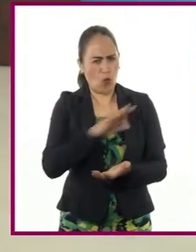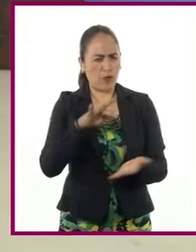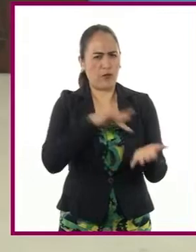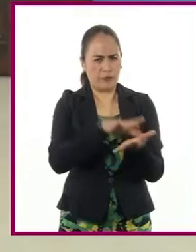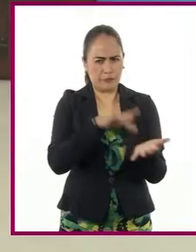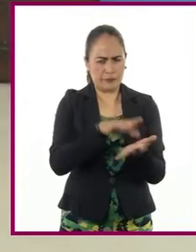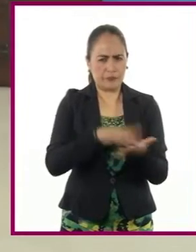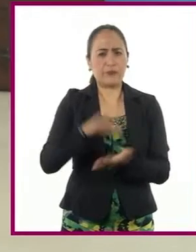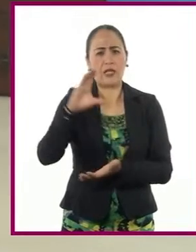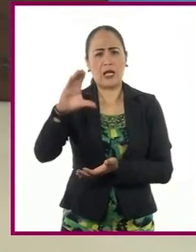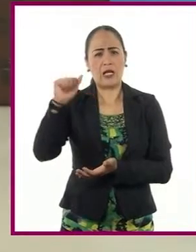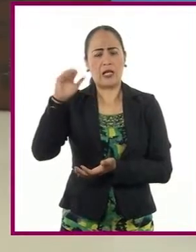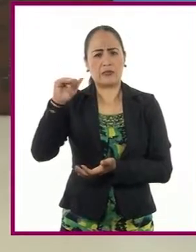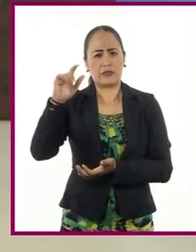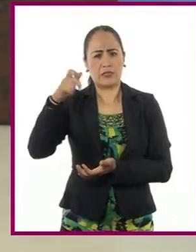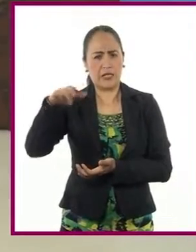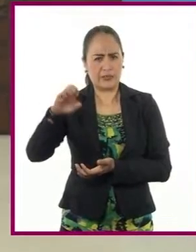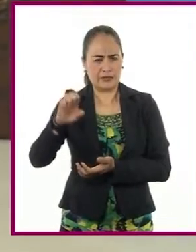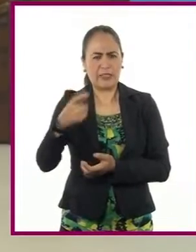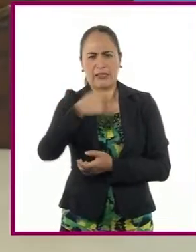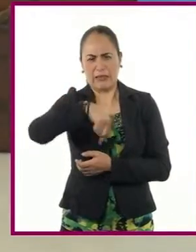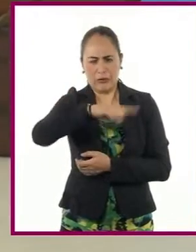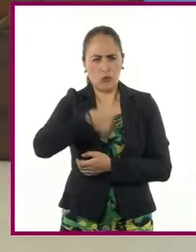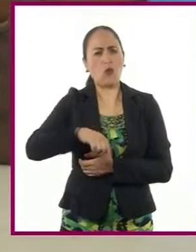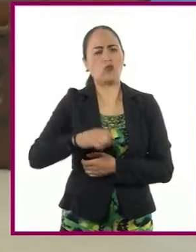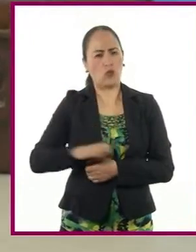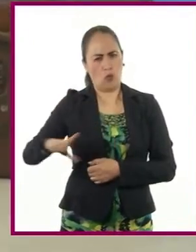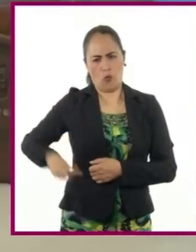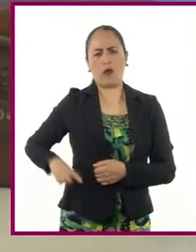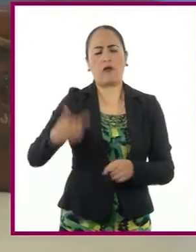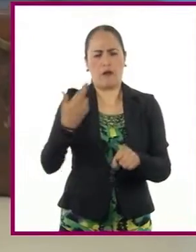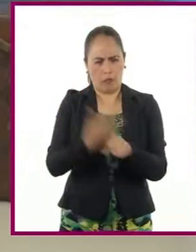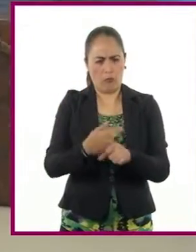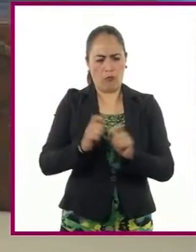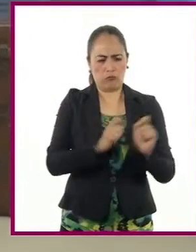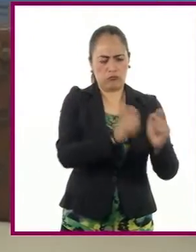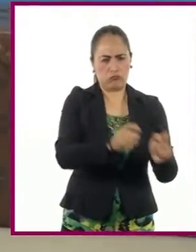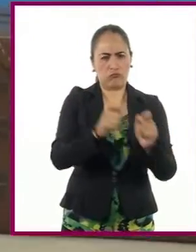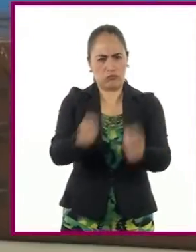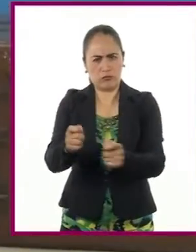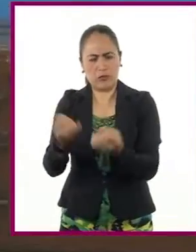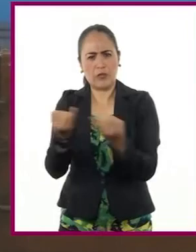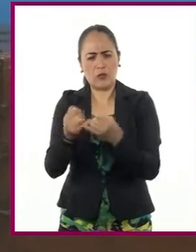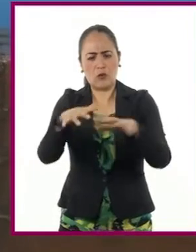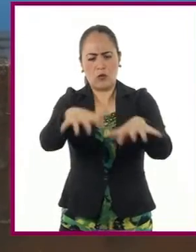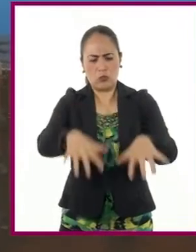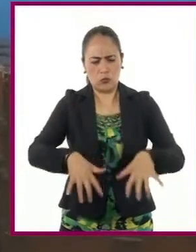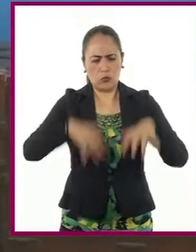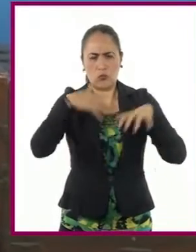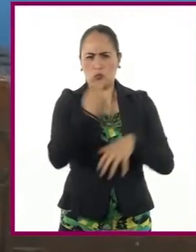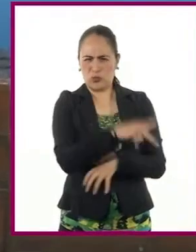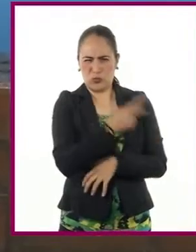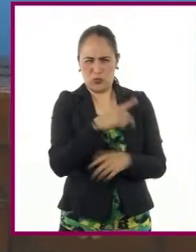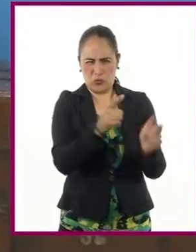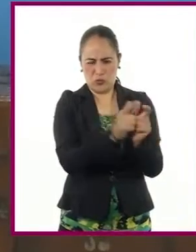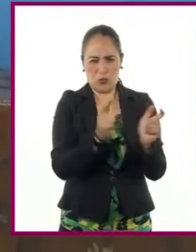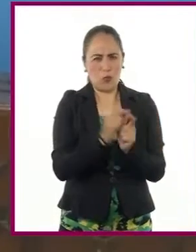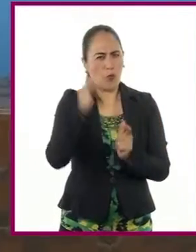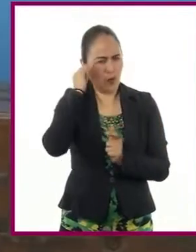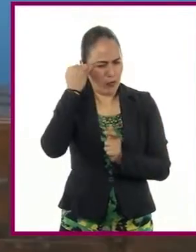se convirtieron en gobernadores, alcaldes y regidores de los cabildos de indios establecidos en sus